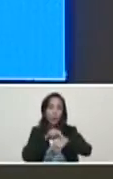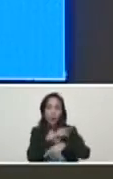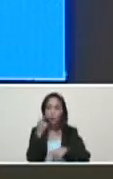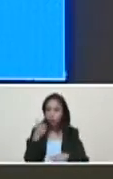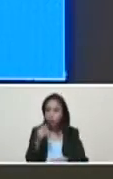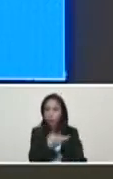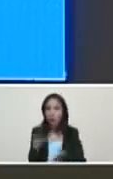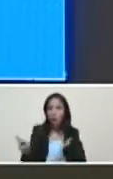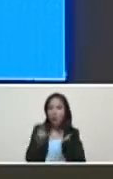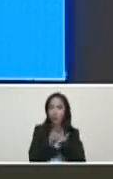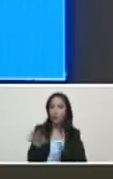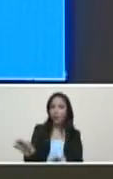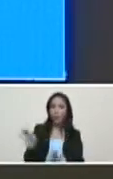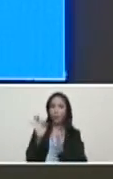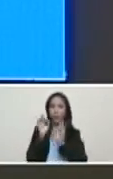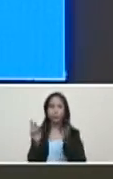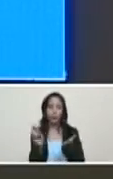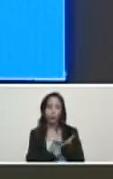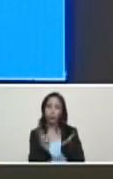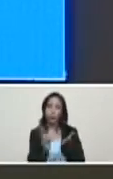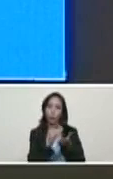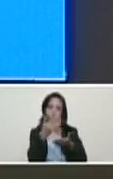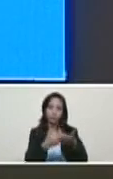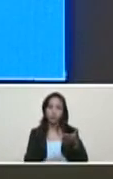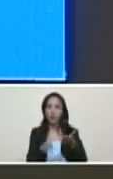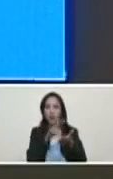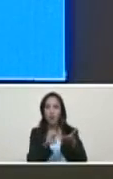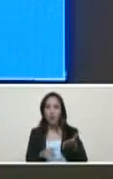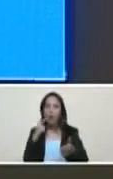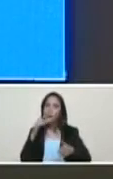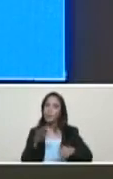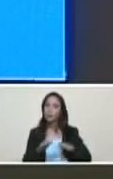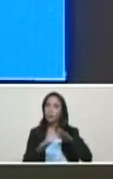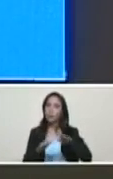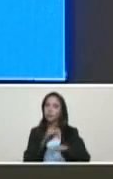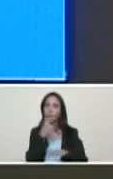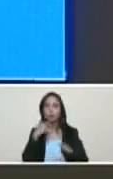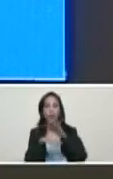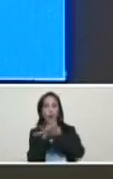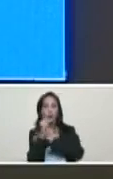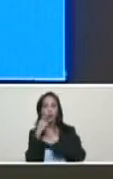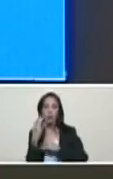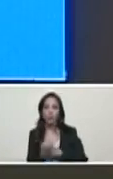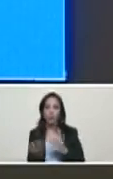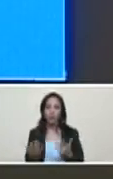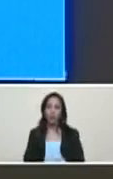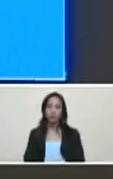revista. Y a partir de la revista entonces demos un paso más allá, compañero.